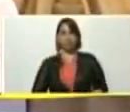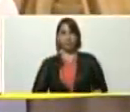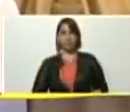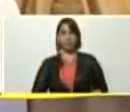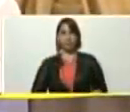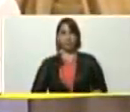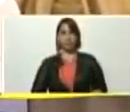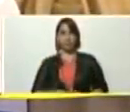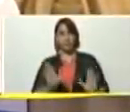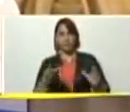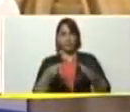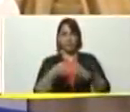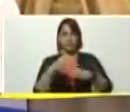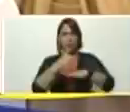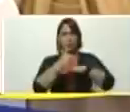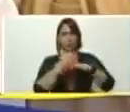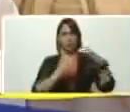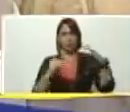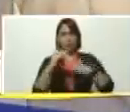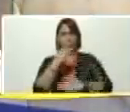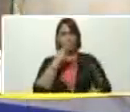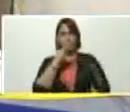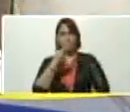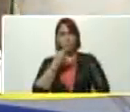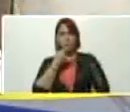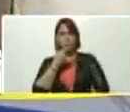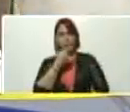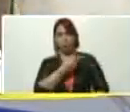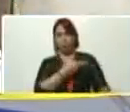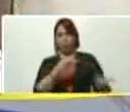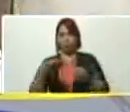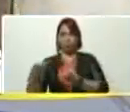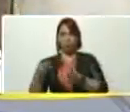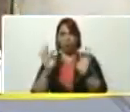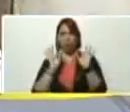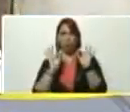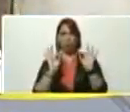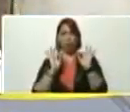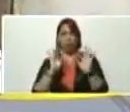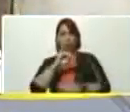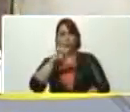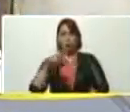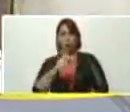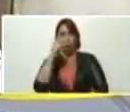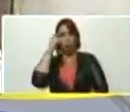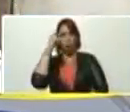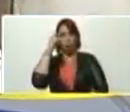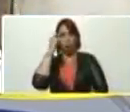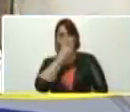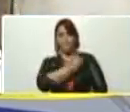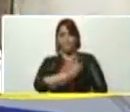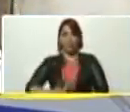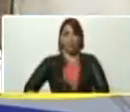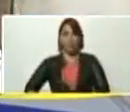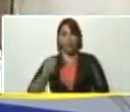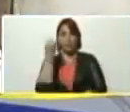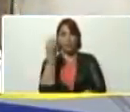y del equipo del alto mando político, invitado especial. Jorge Rodríguez, presidente de la Asamblea Nacional, invitado